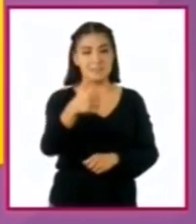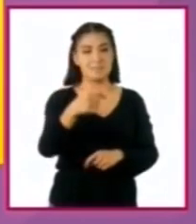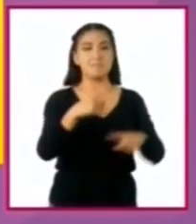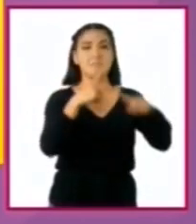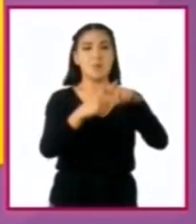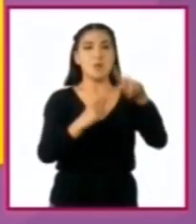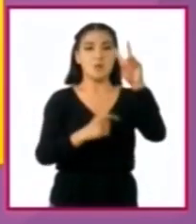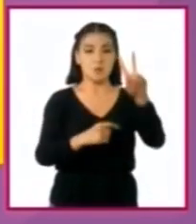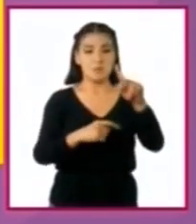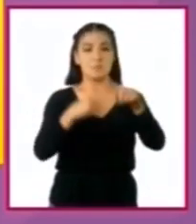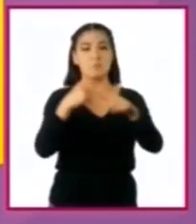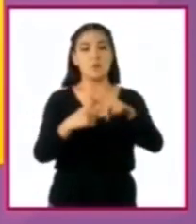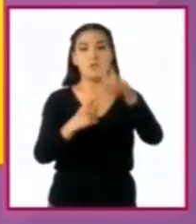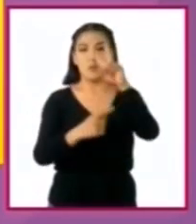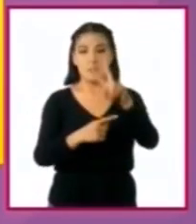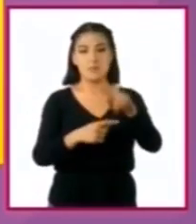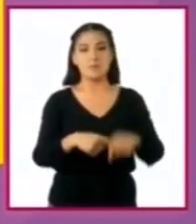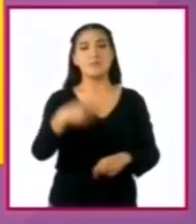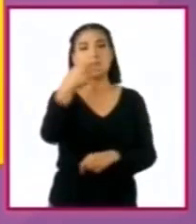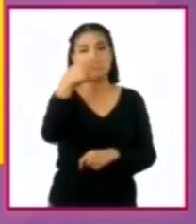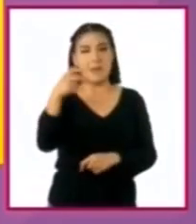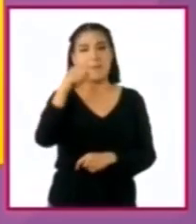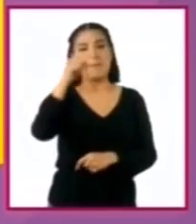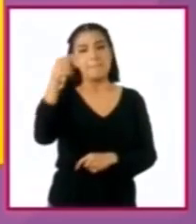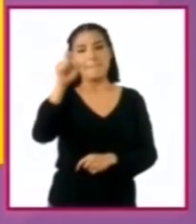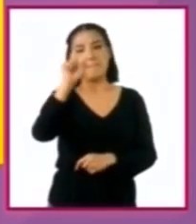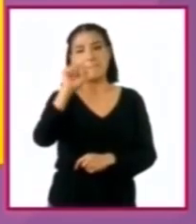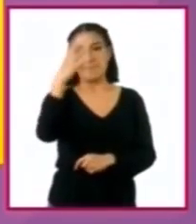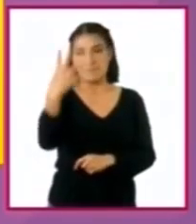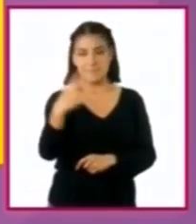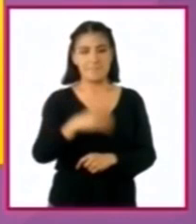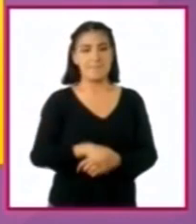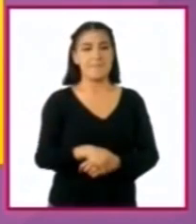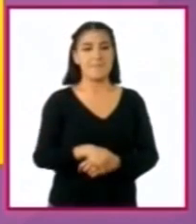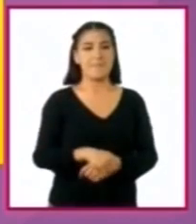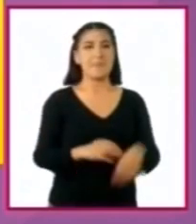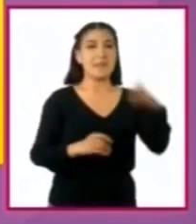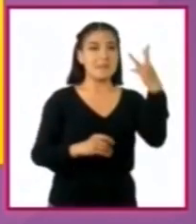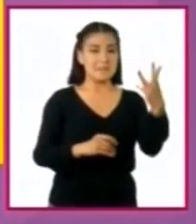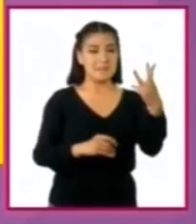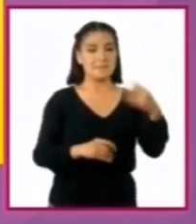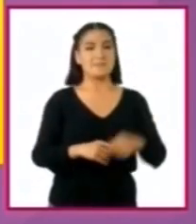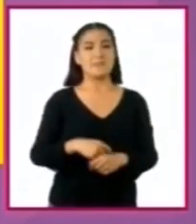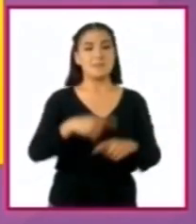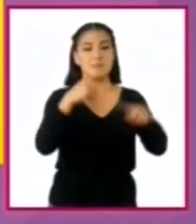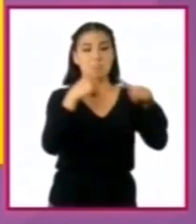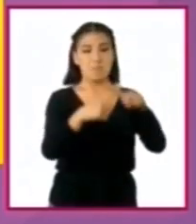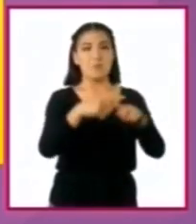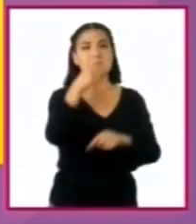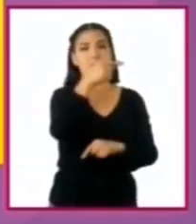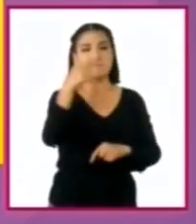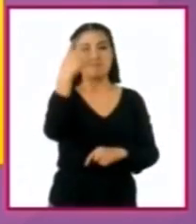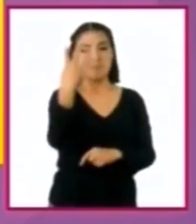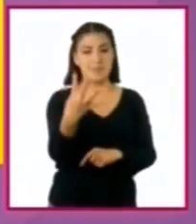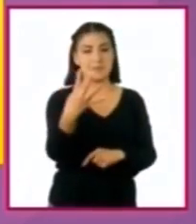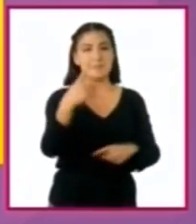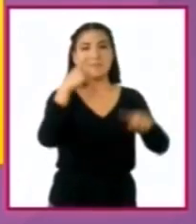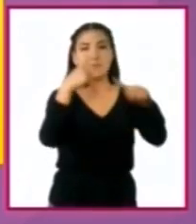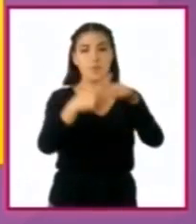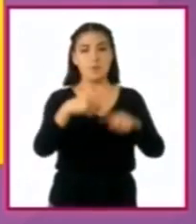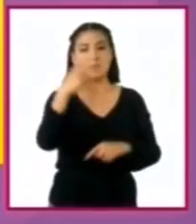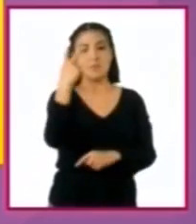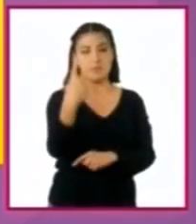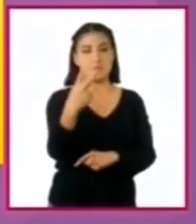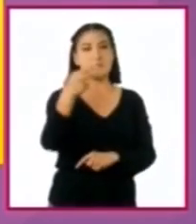positivo por 2 positivo es igual a menos 24. 3 positivo por 4 negativo por